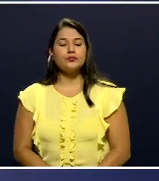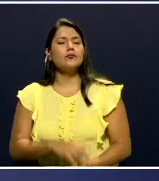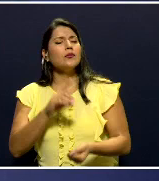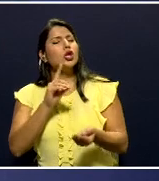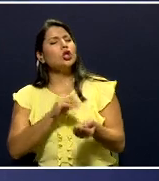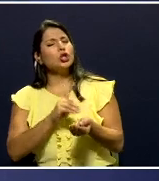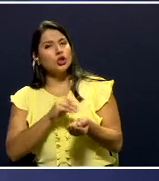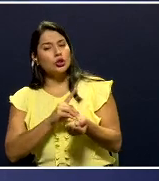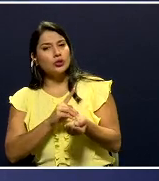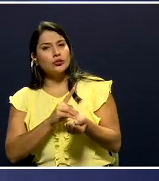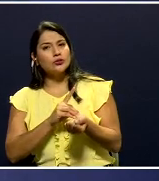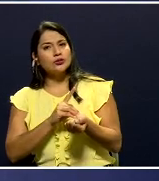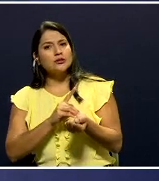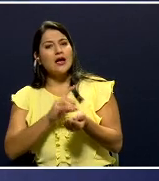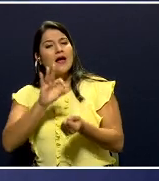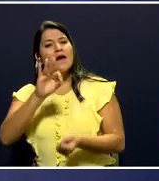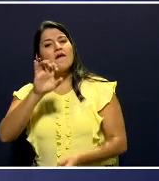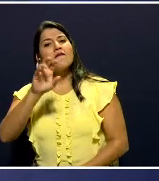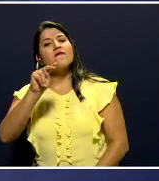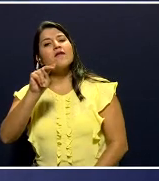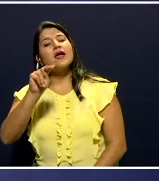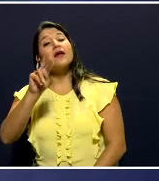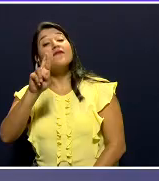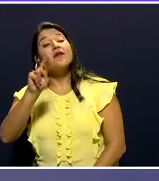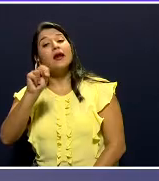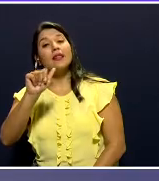Doctor Fernando García,